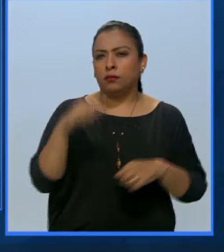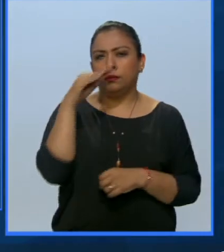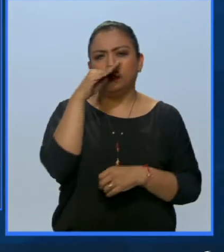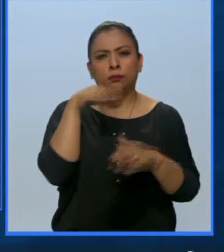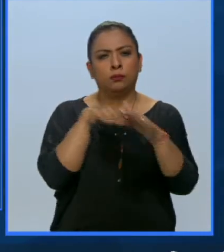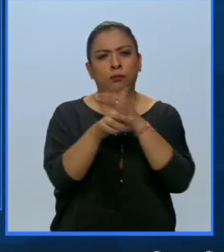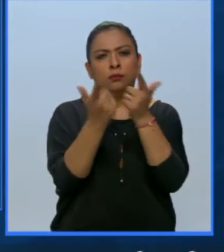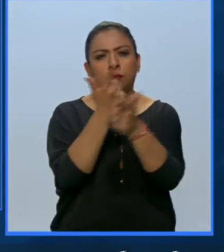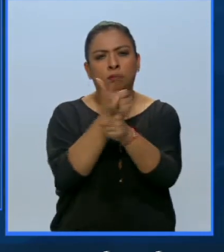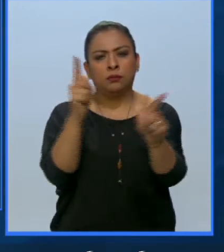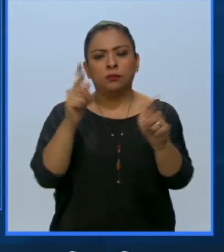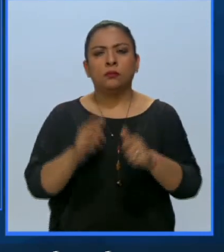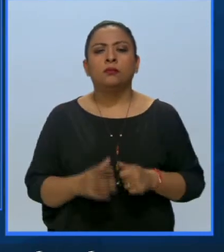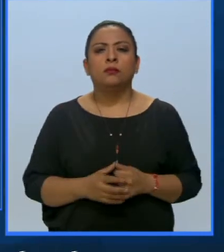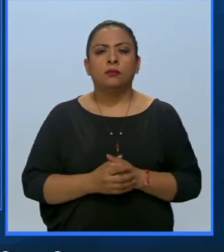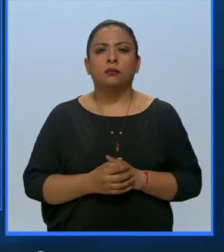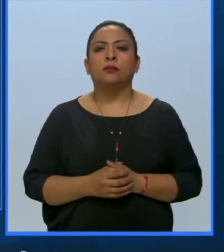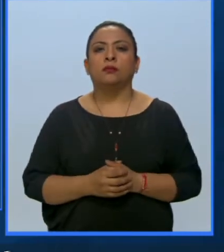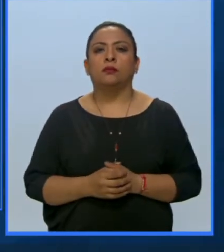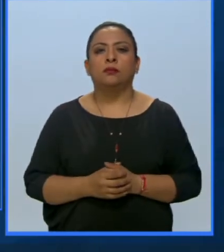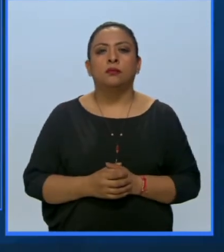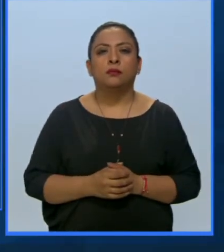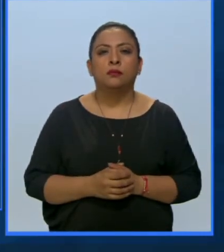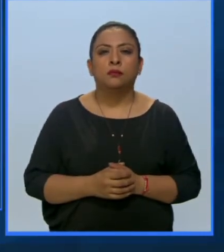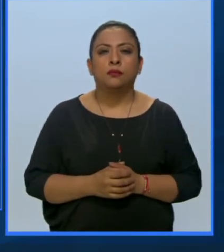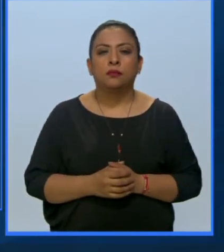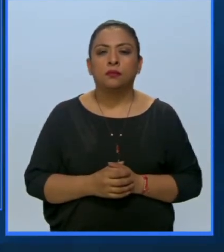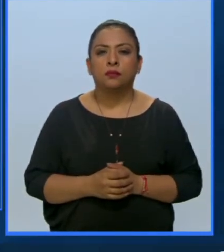gratuitas. Vamos a hablarlo, pero arranca el suelo, baja.